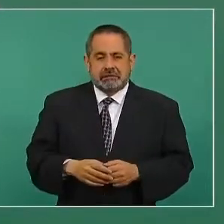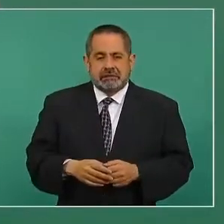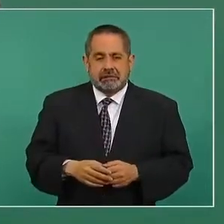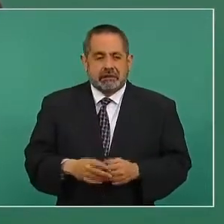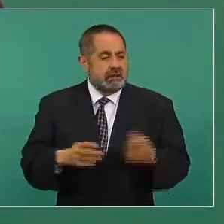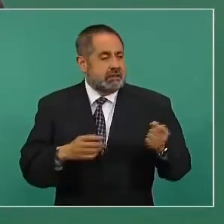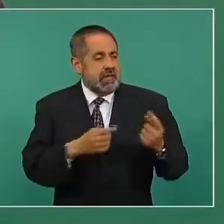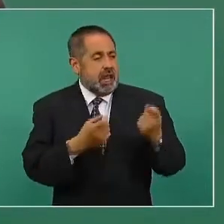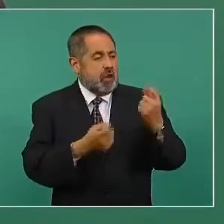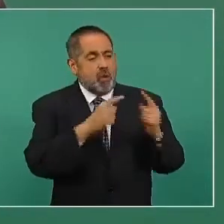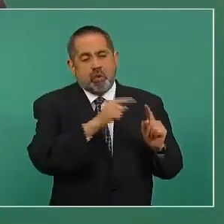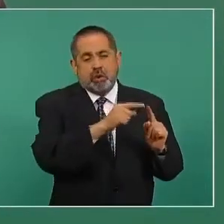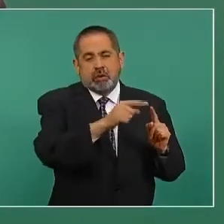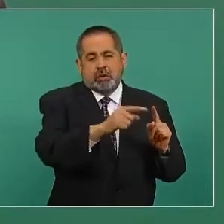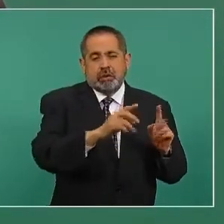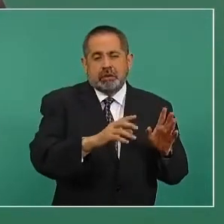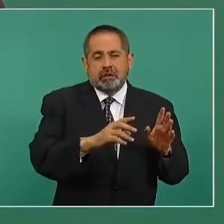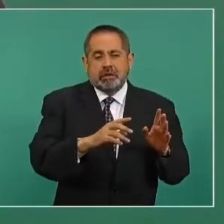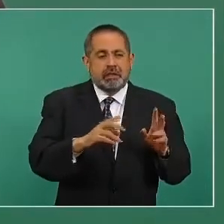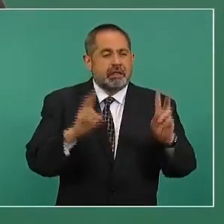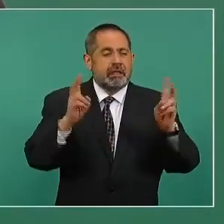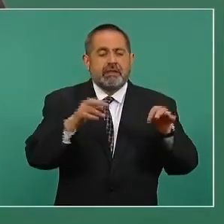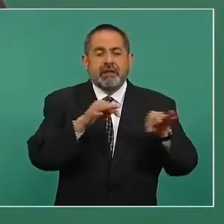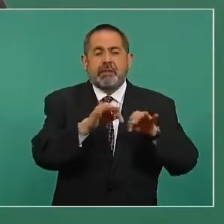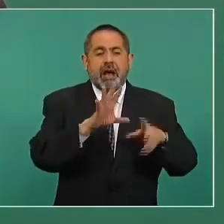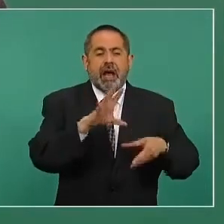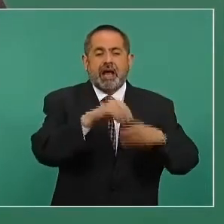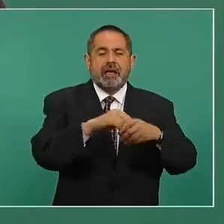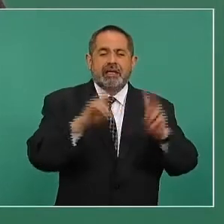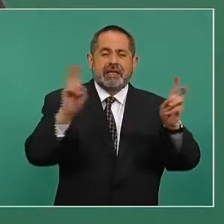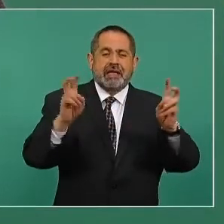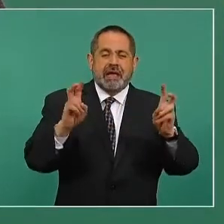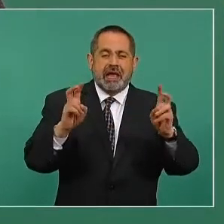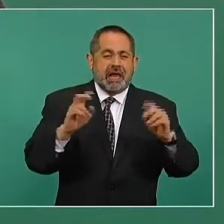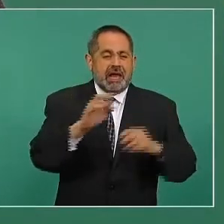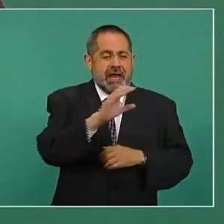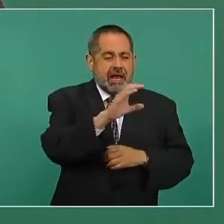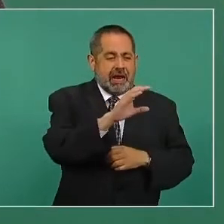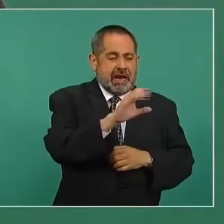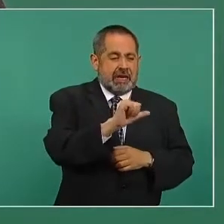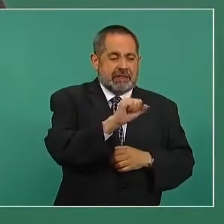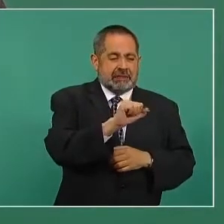trabajado en casas de bolsa, pero no eran banqueros.